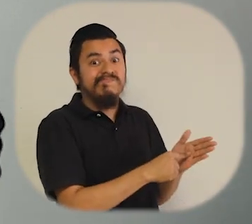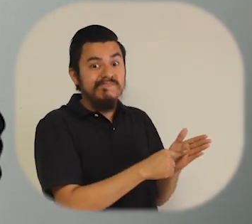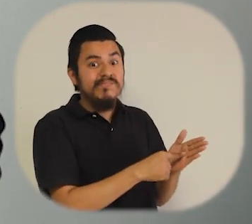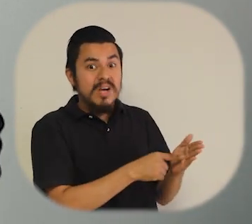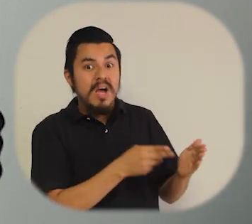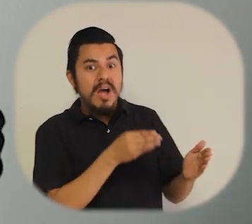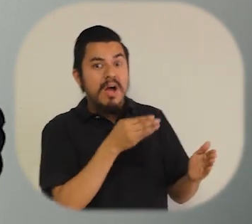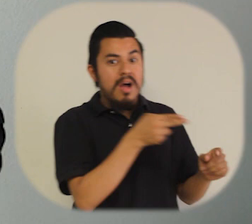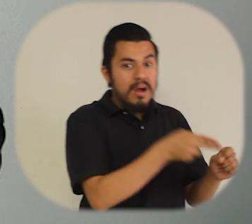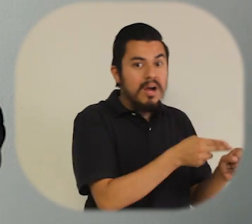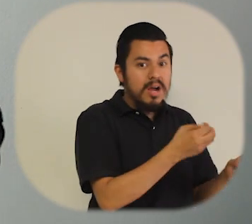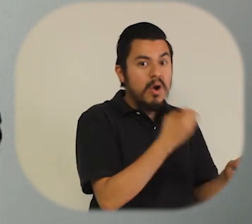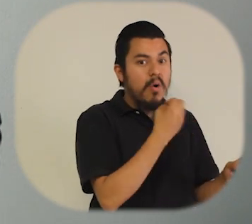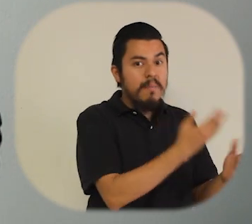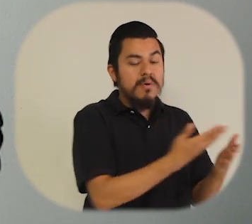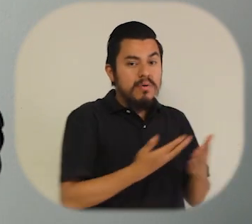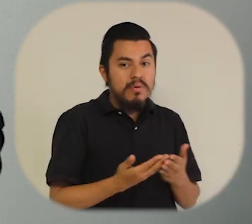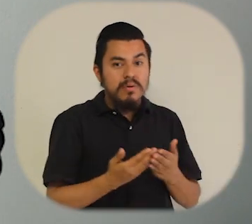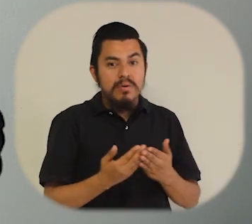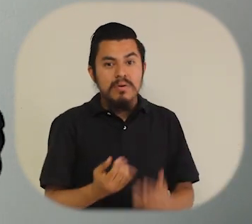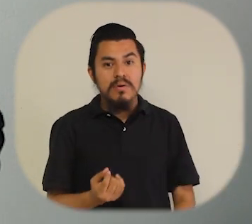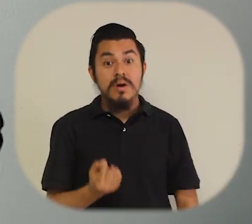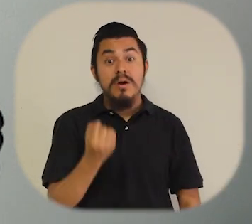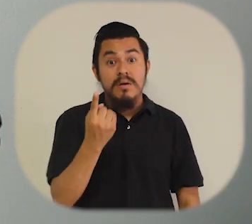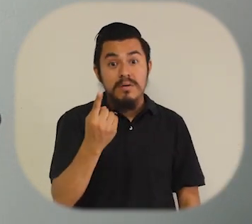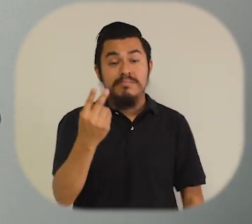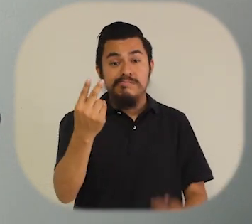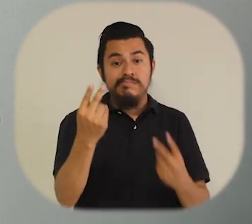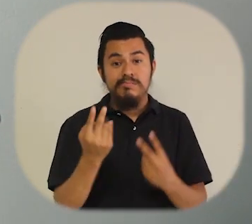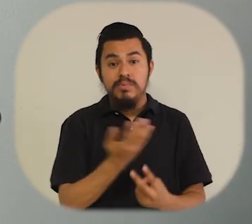ocurrió. El hecho de haber dado una